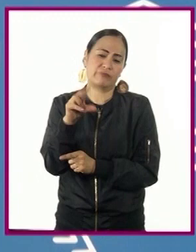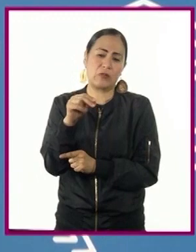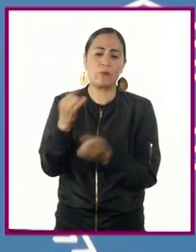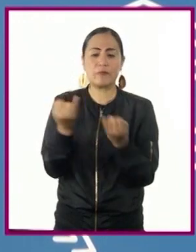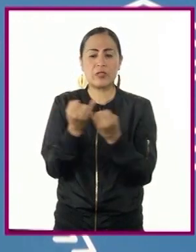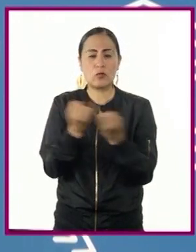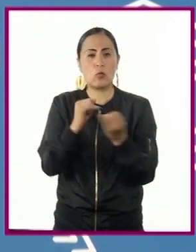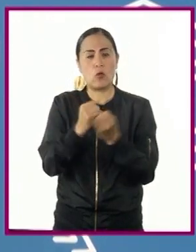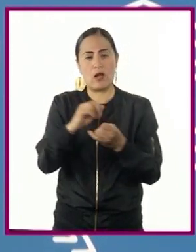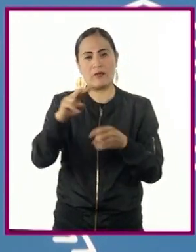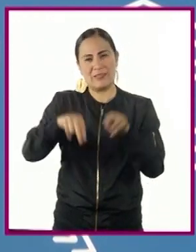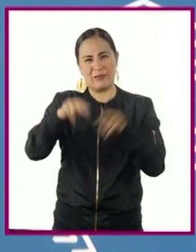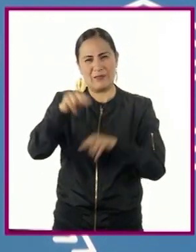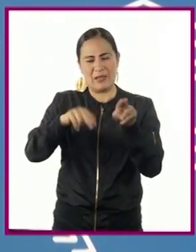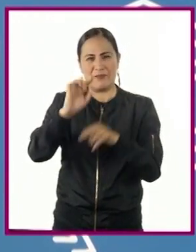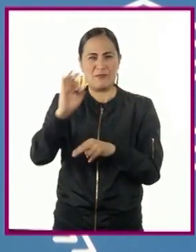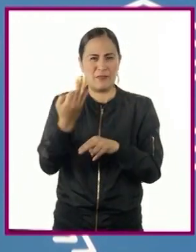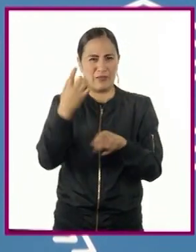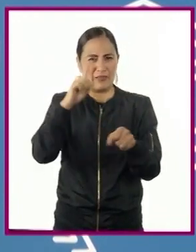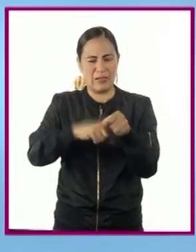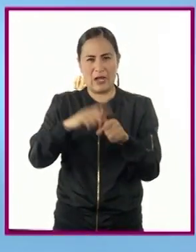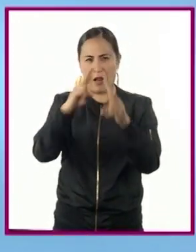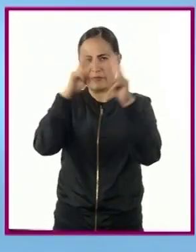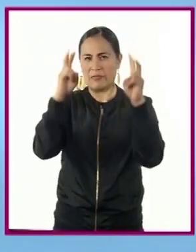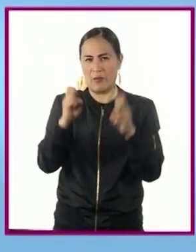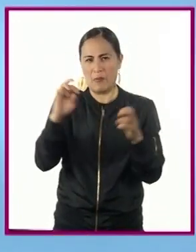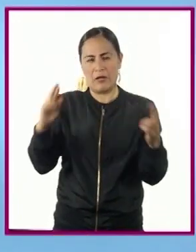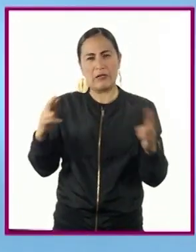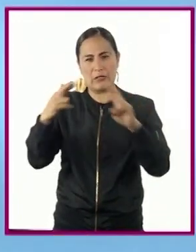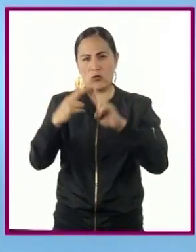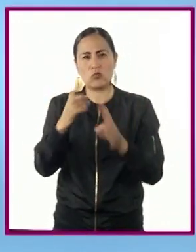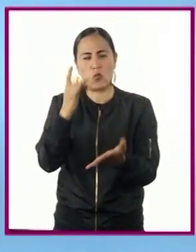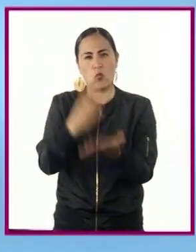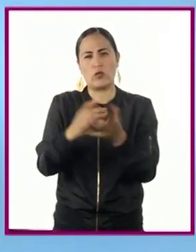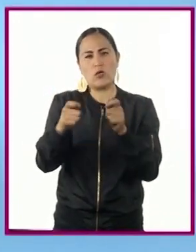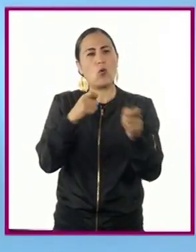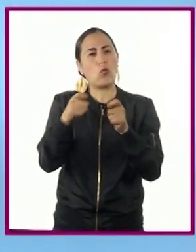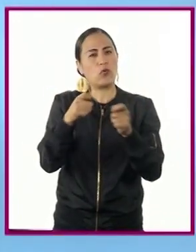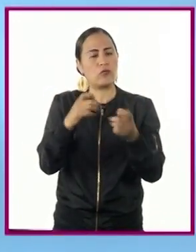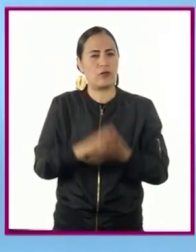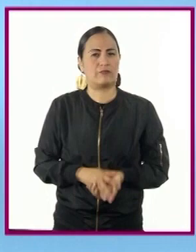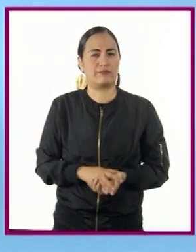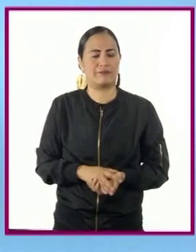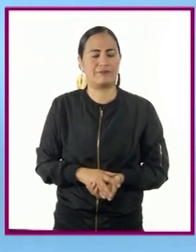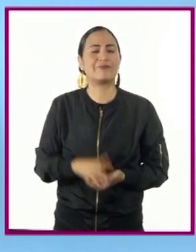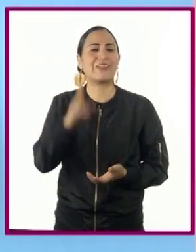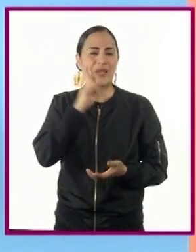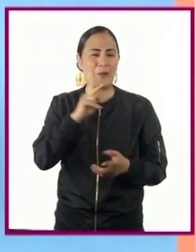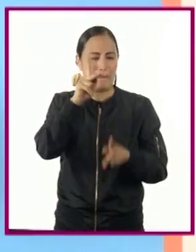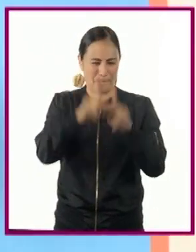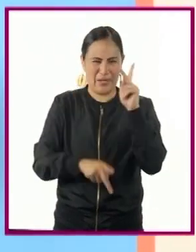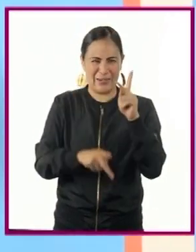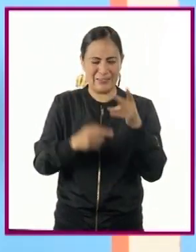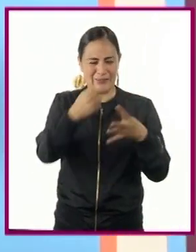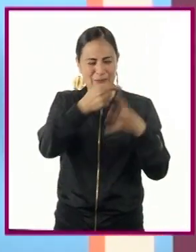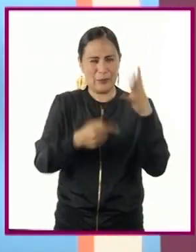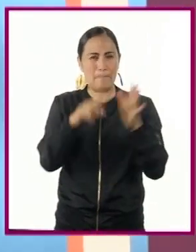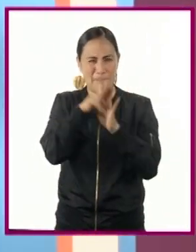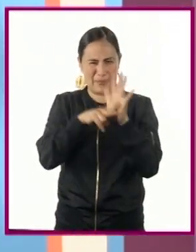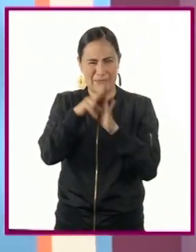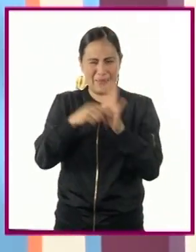poderes federales legislar sobre materia religiosa. Hagamos una pausa para recapitular a través del siguiente